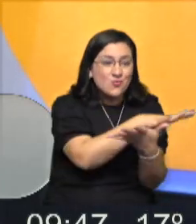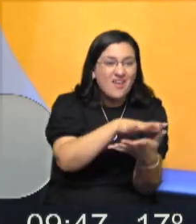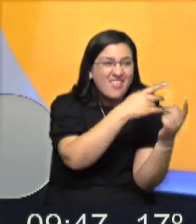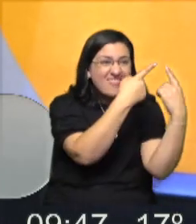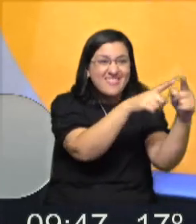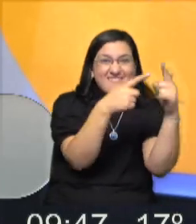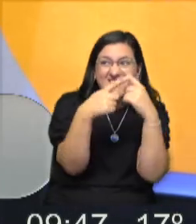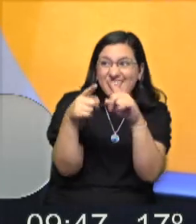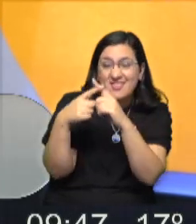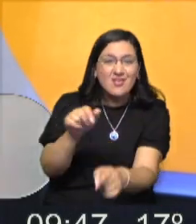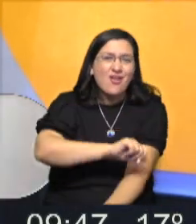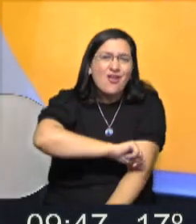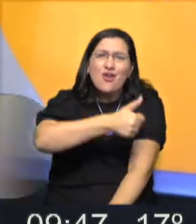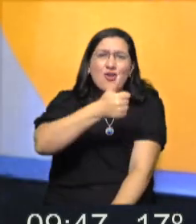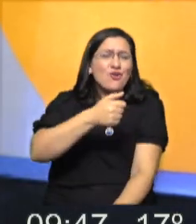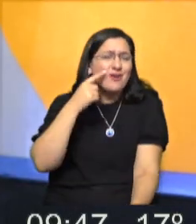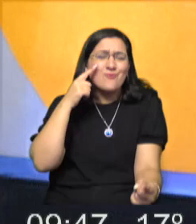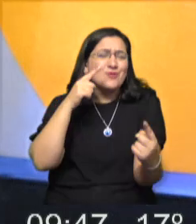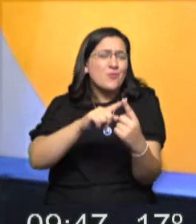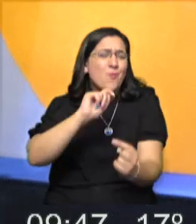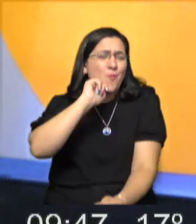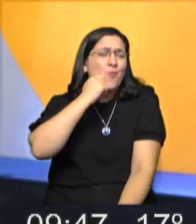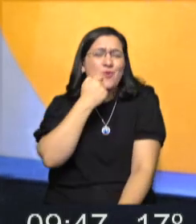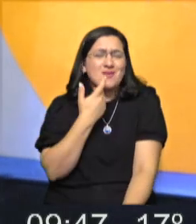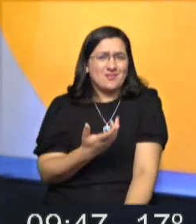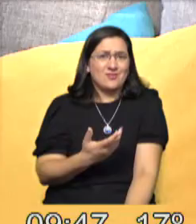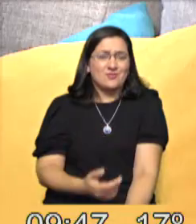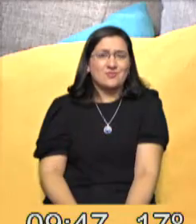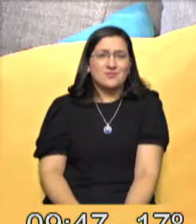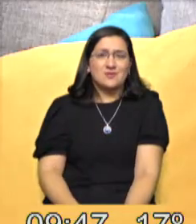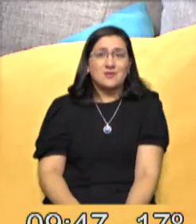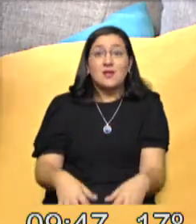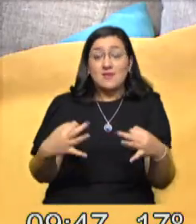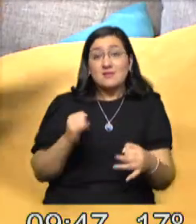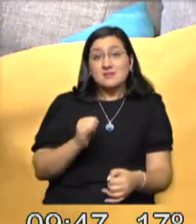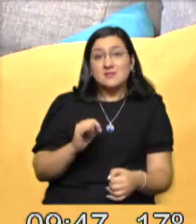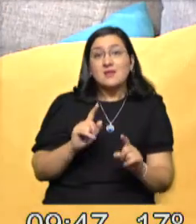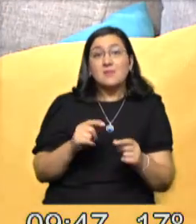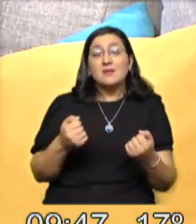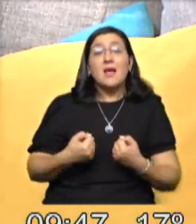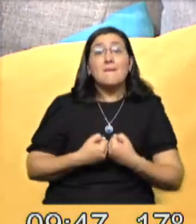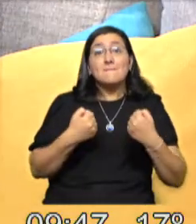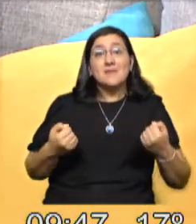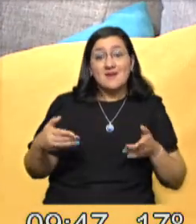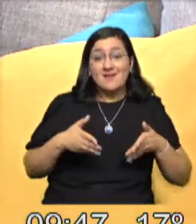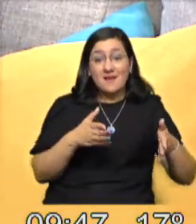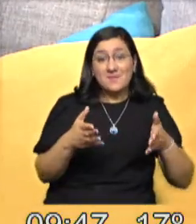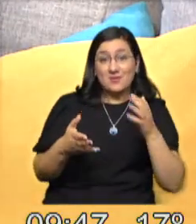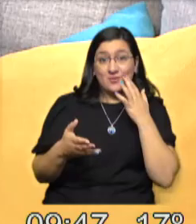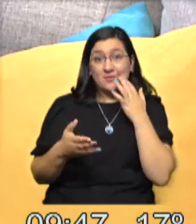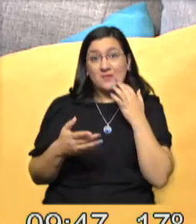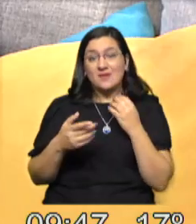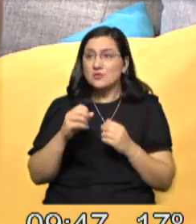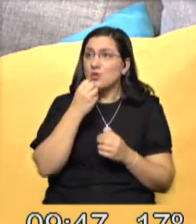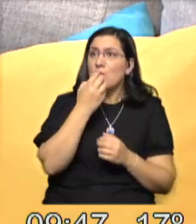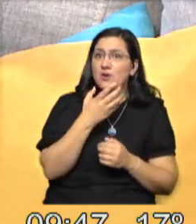distinta logran conseguir cosas y su lugar, es genial. Es genial, sí. La verdad que está, y abrir el camino más, ¿no? Porque yo siempre digo, está buenísimo